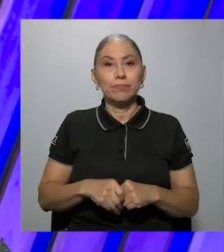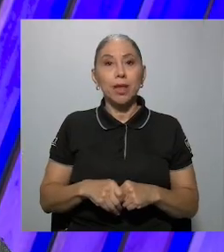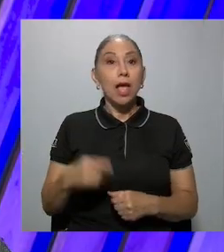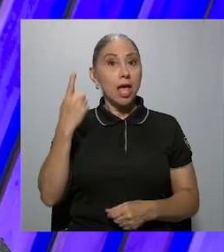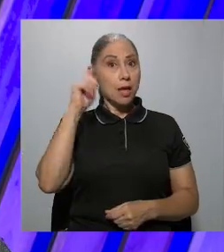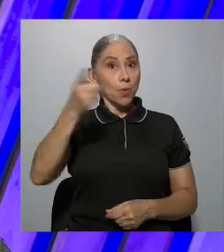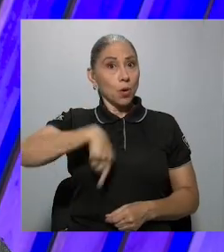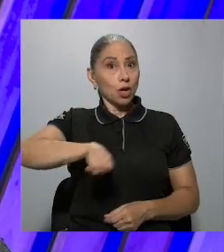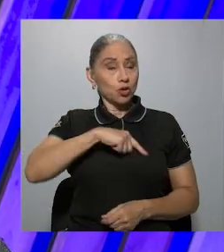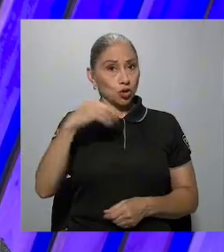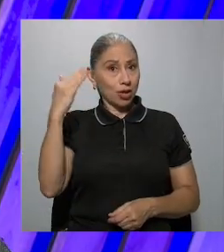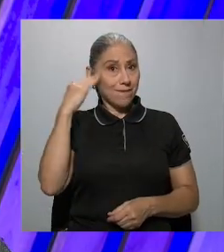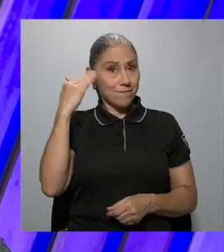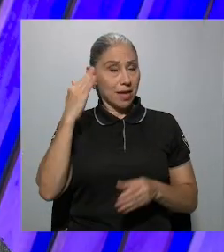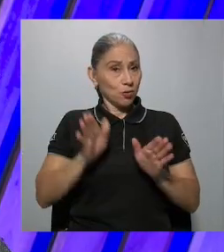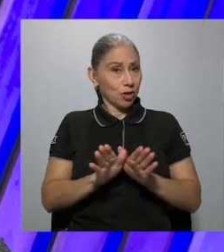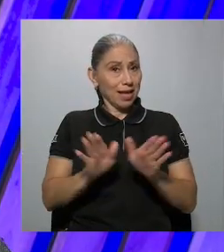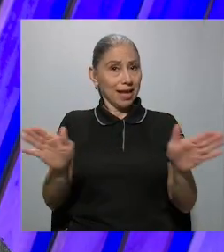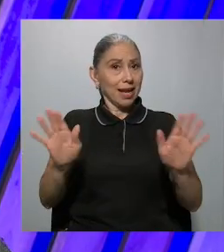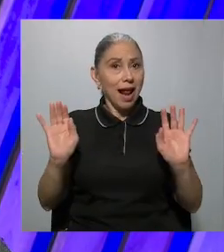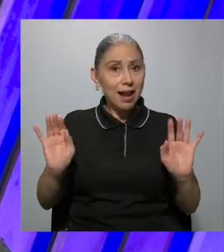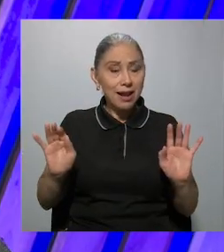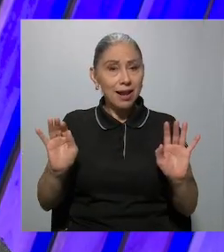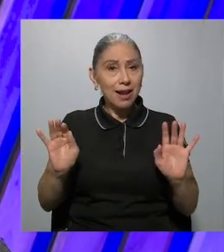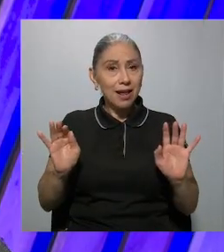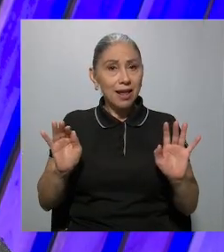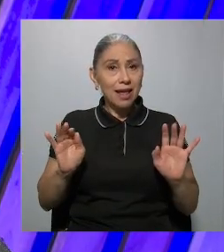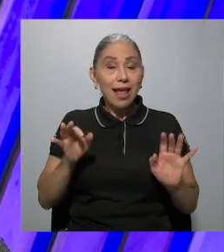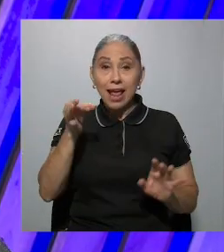y por lo que sabemos en general,